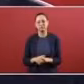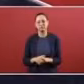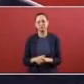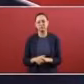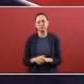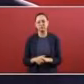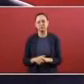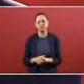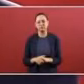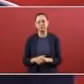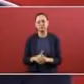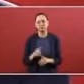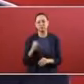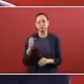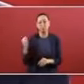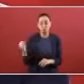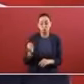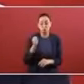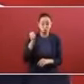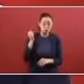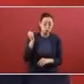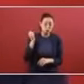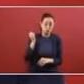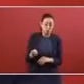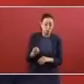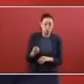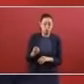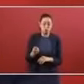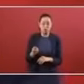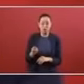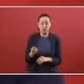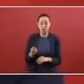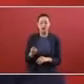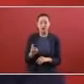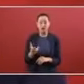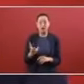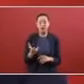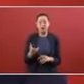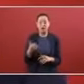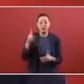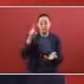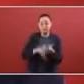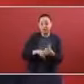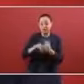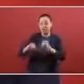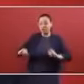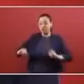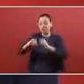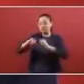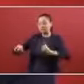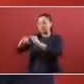se vencieron plazos en estos